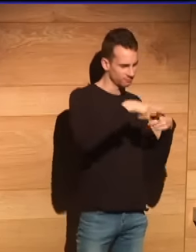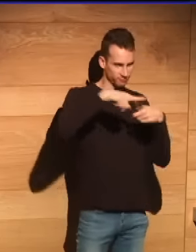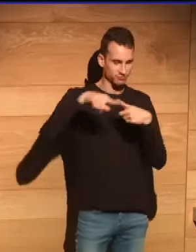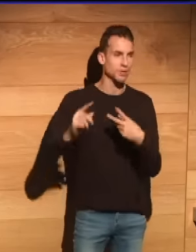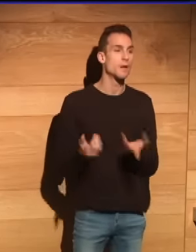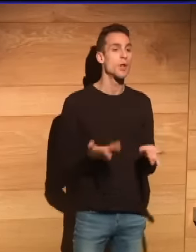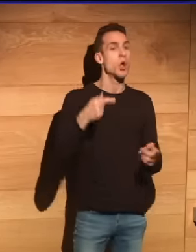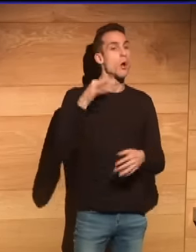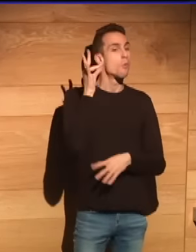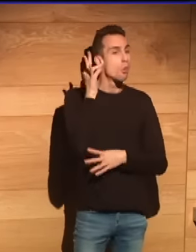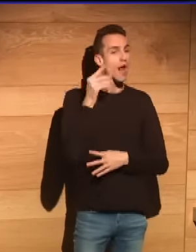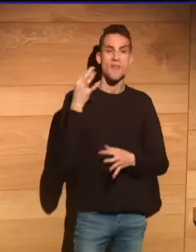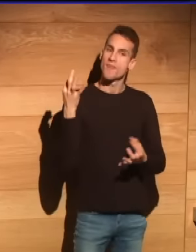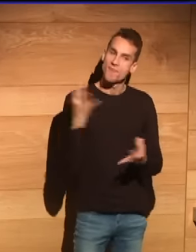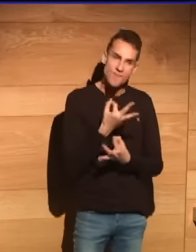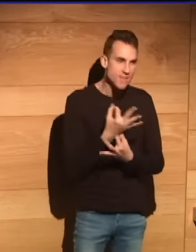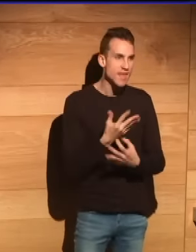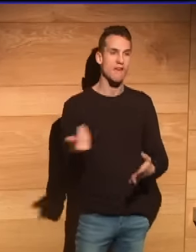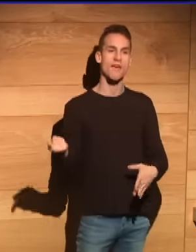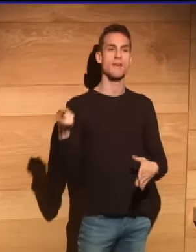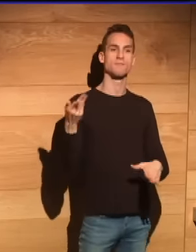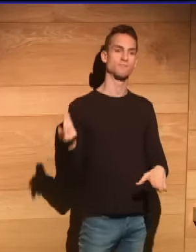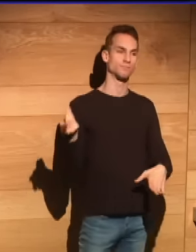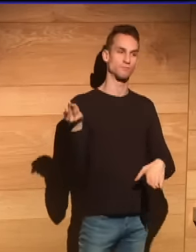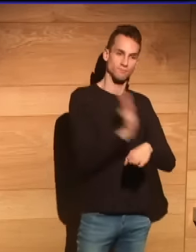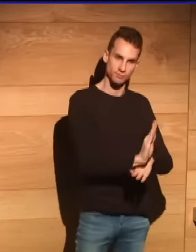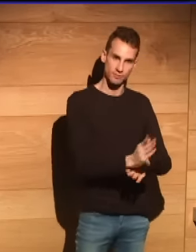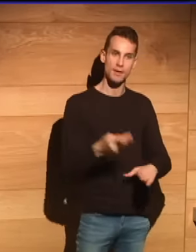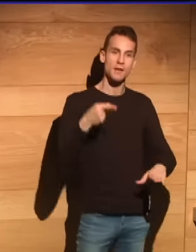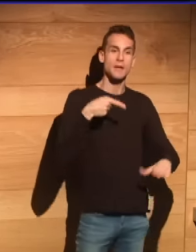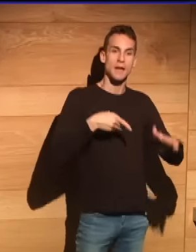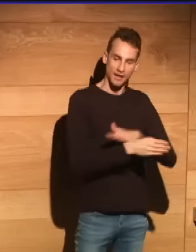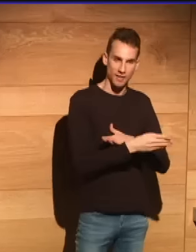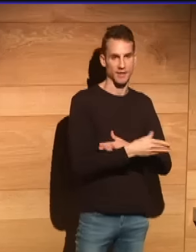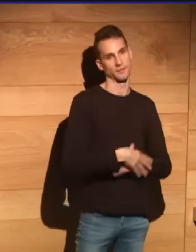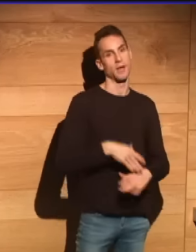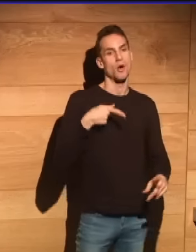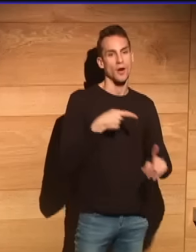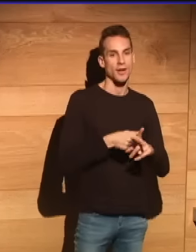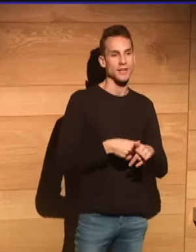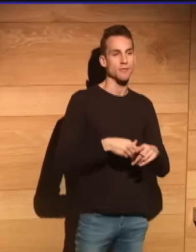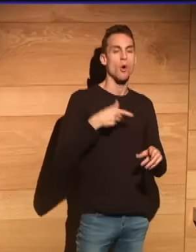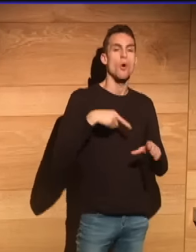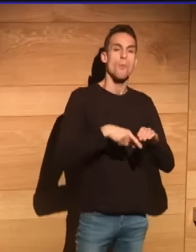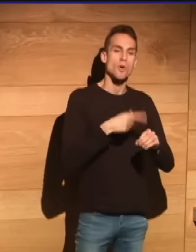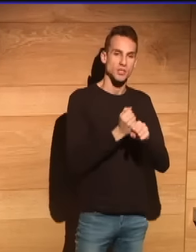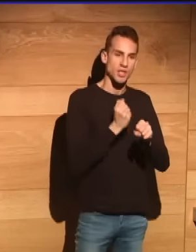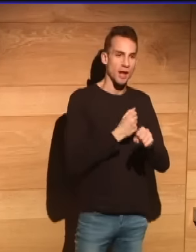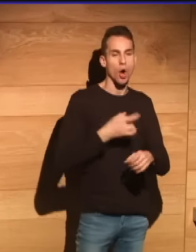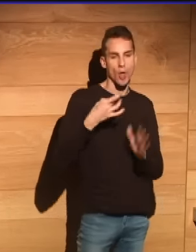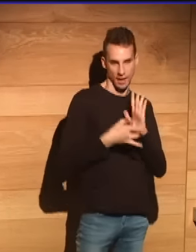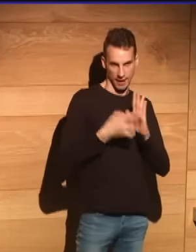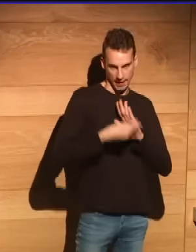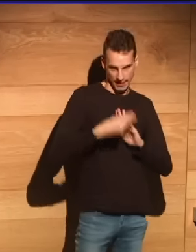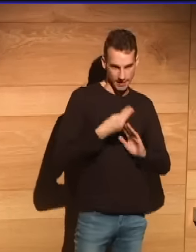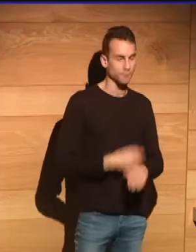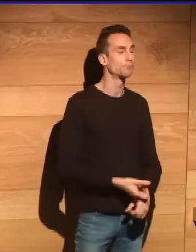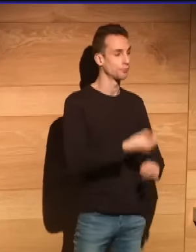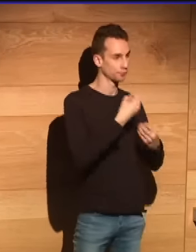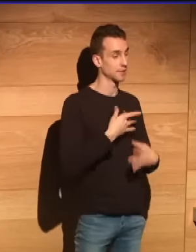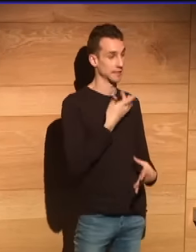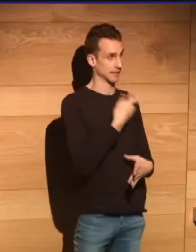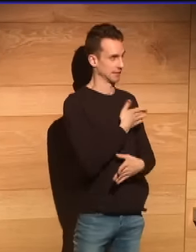emprendimiento digital porque es clave para la generación de puestos de trabajo de futuro de calidad. Pues si te parece, Karma, concluimos con algo que